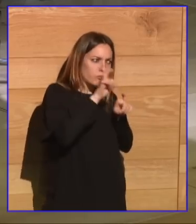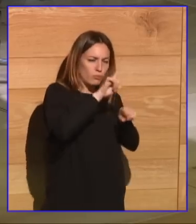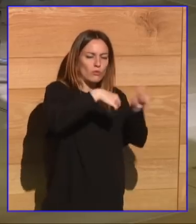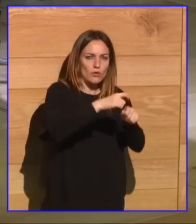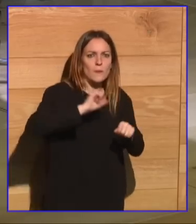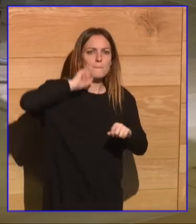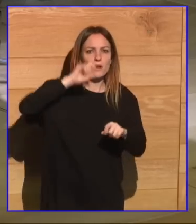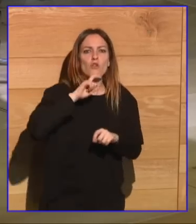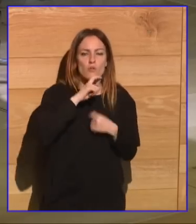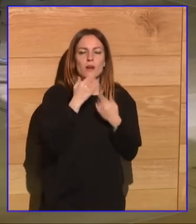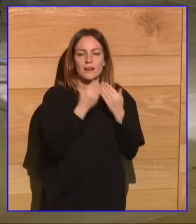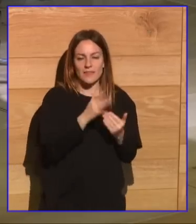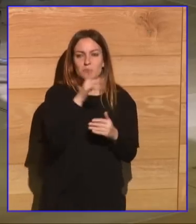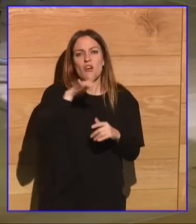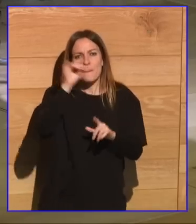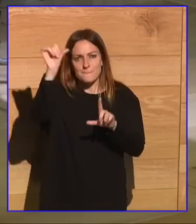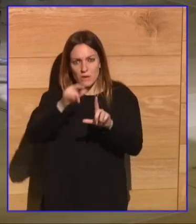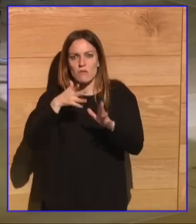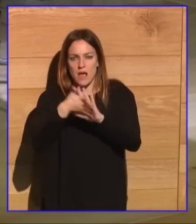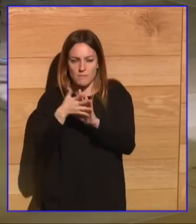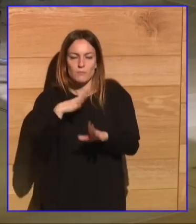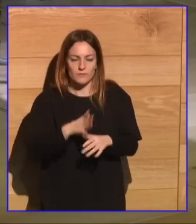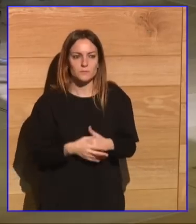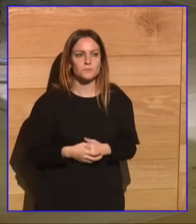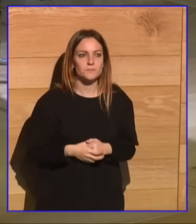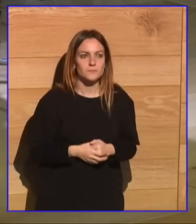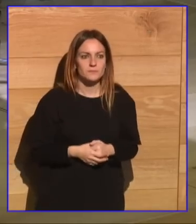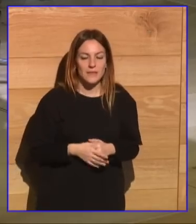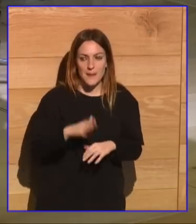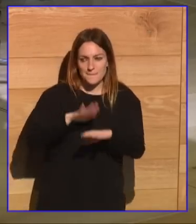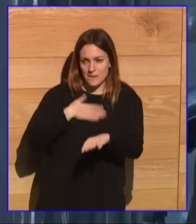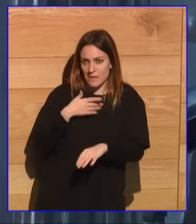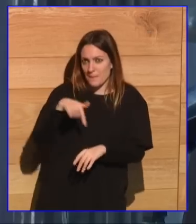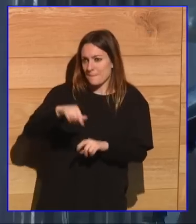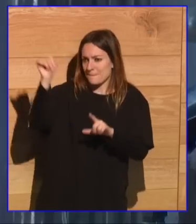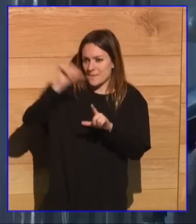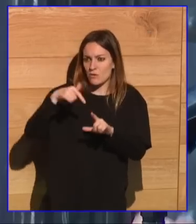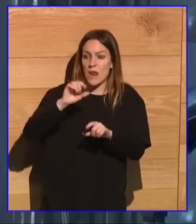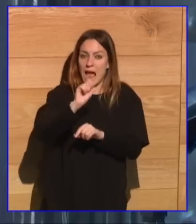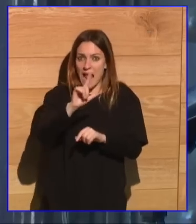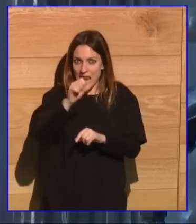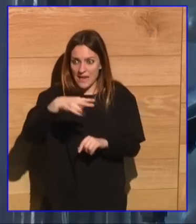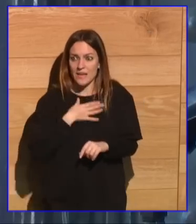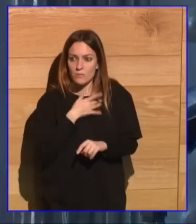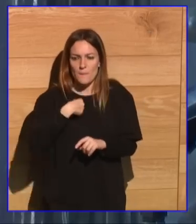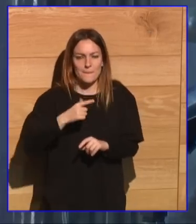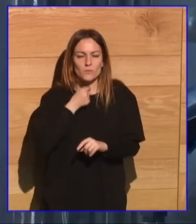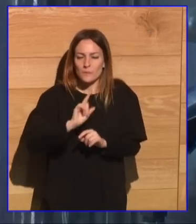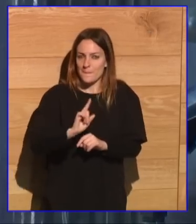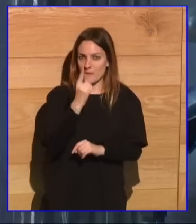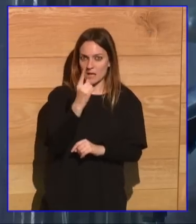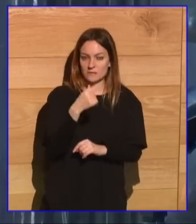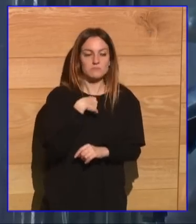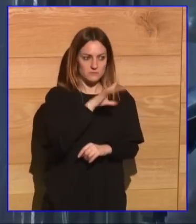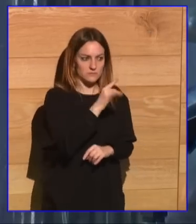hablar de la peli. Vamos a hablar de la... A mí esta es la película de Alan Parker que más me gusta. O sea, os podéis poner como Sí, yo también estoy contigo. O sea, a